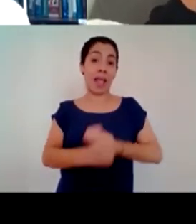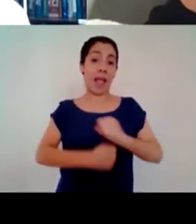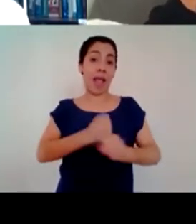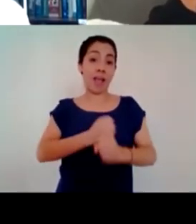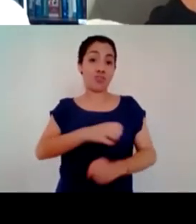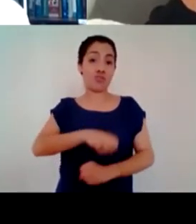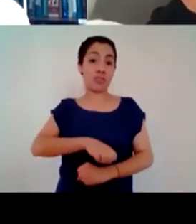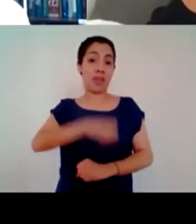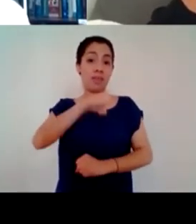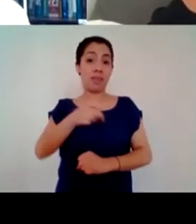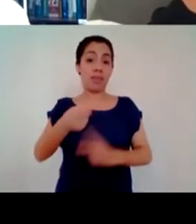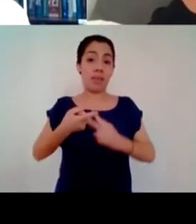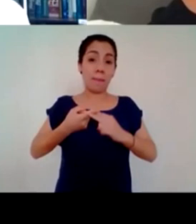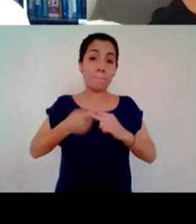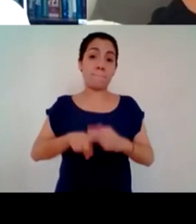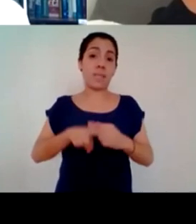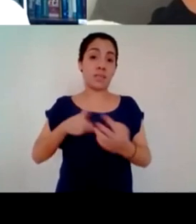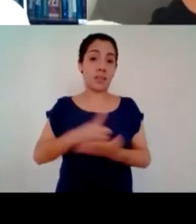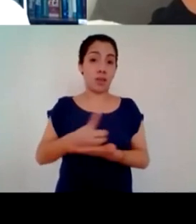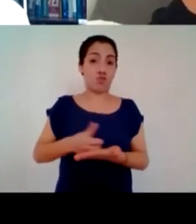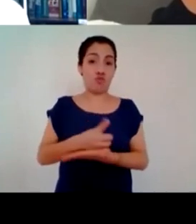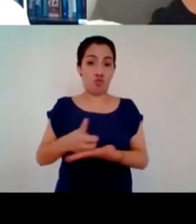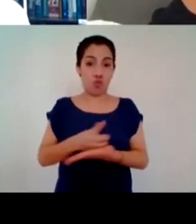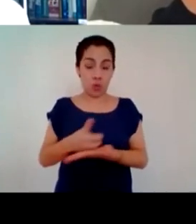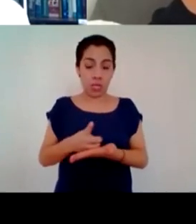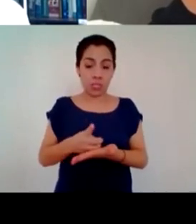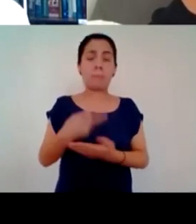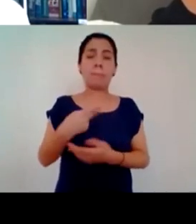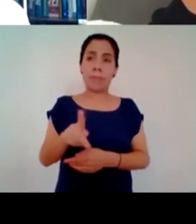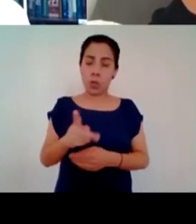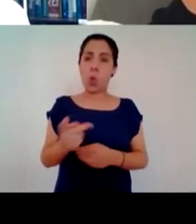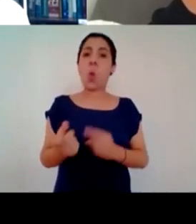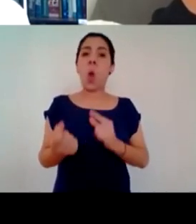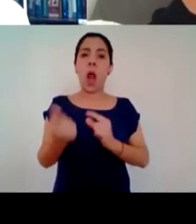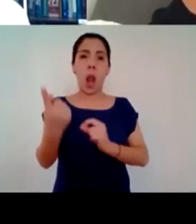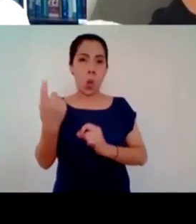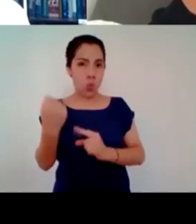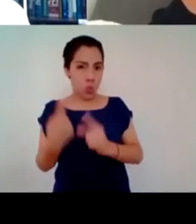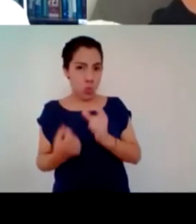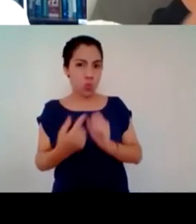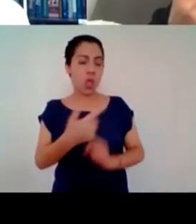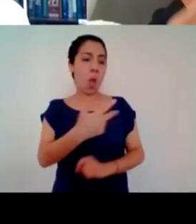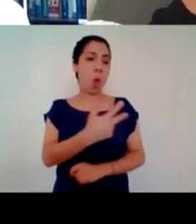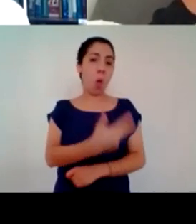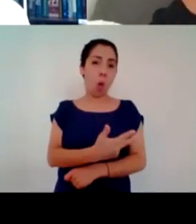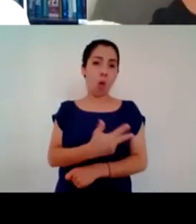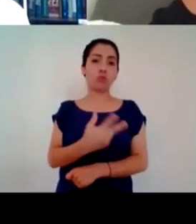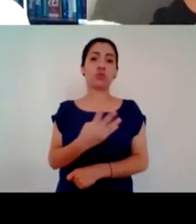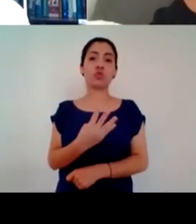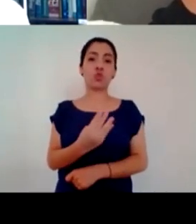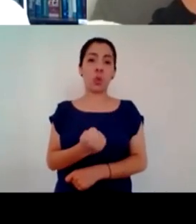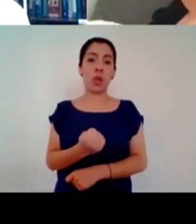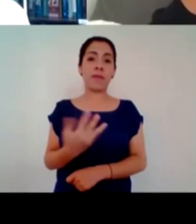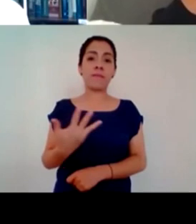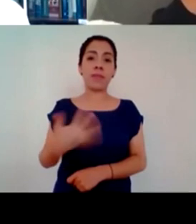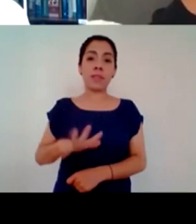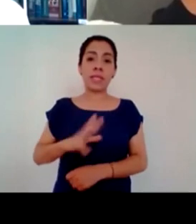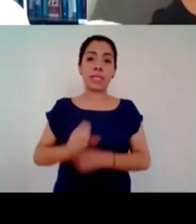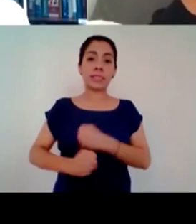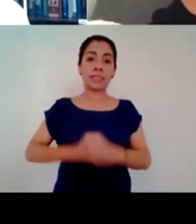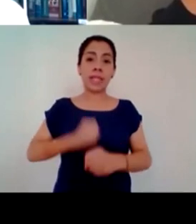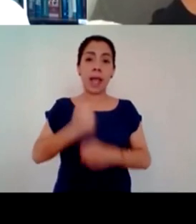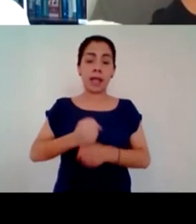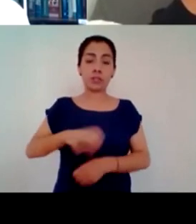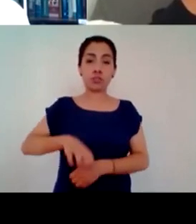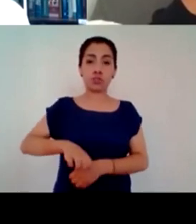sí tenemos muchos casos de niños y niñas que empiezan a los 8, 9 y 10 años de edad con el